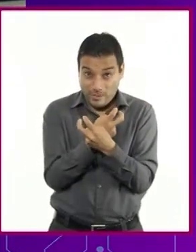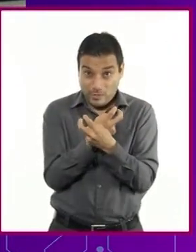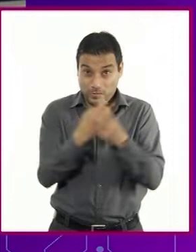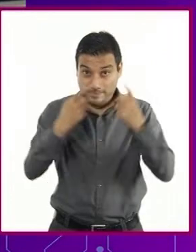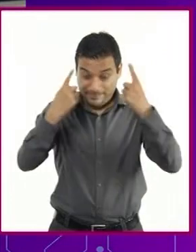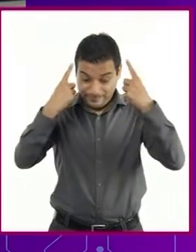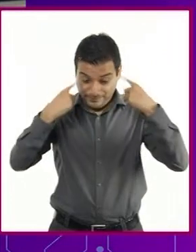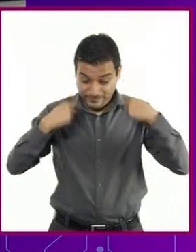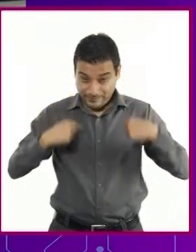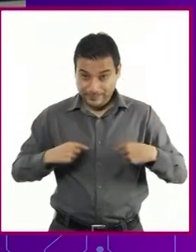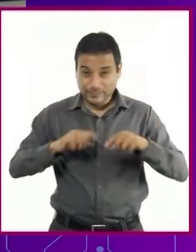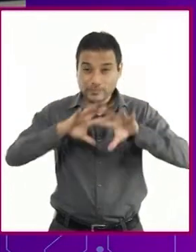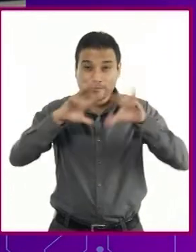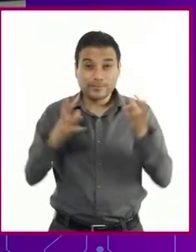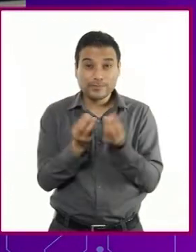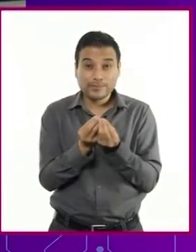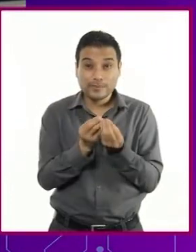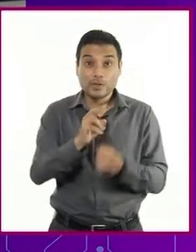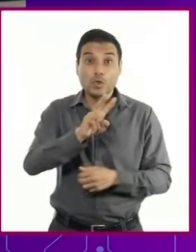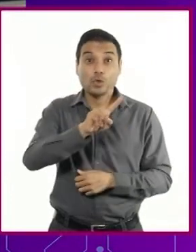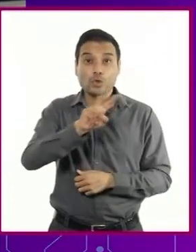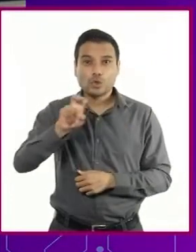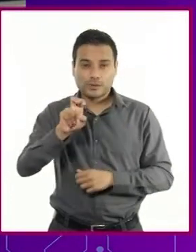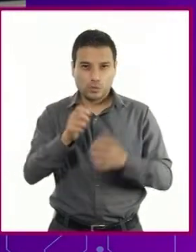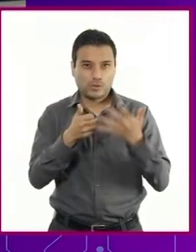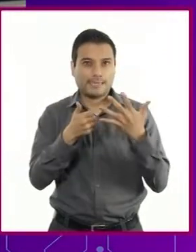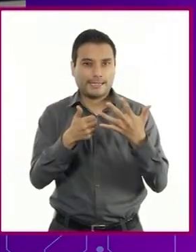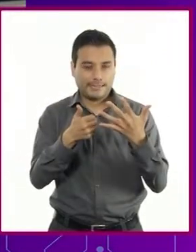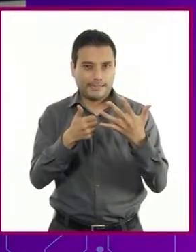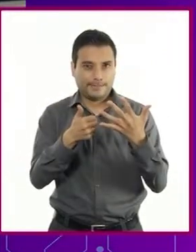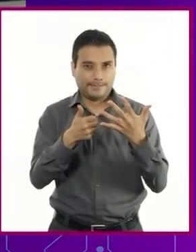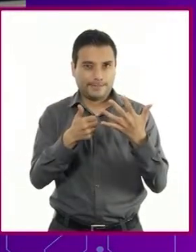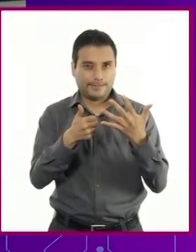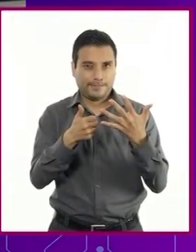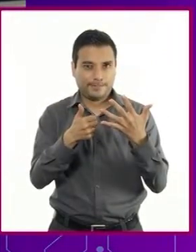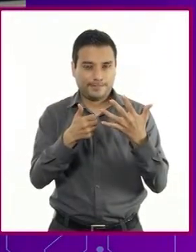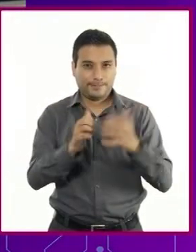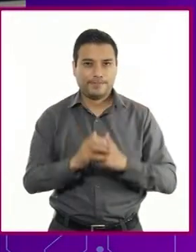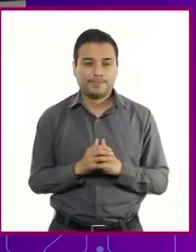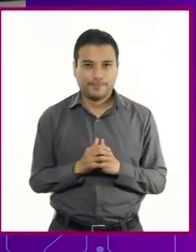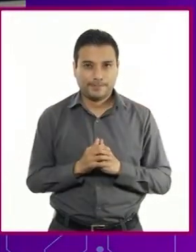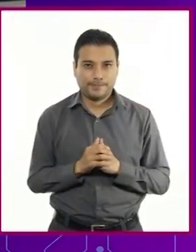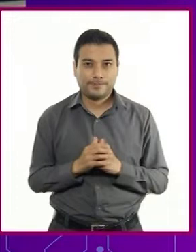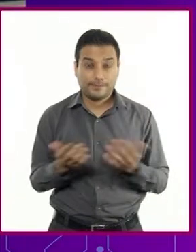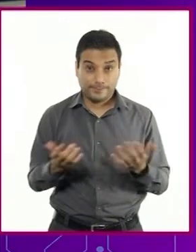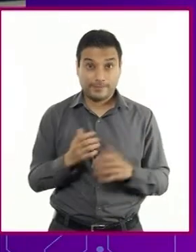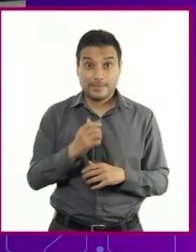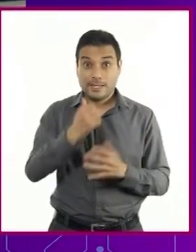una cantidad total de 206 huesos, donde todos y cada uno de